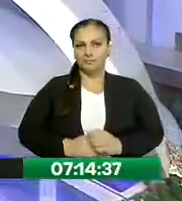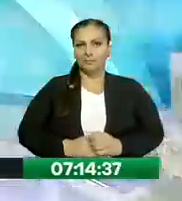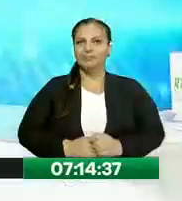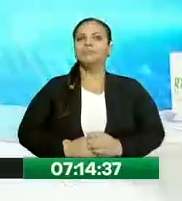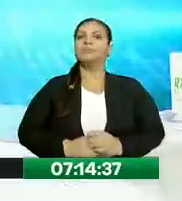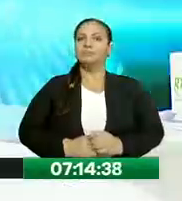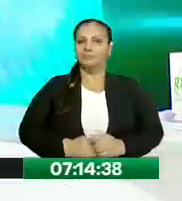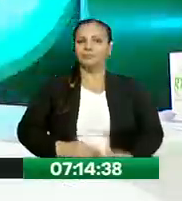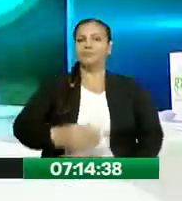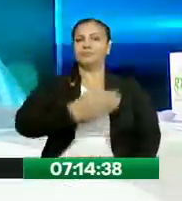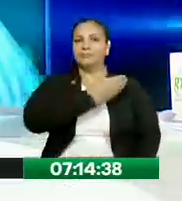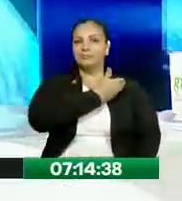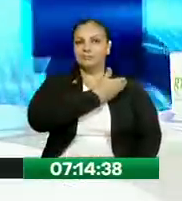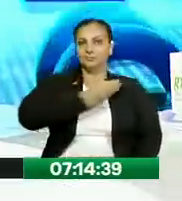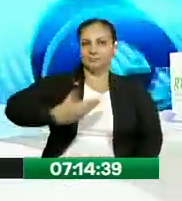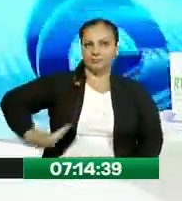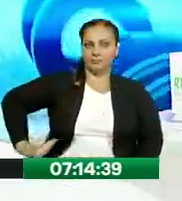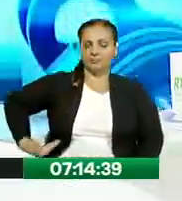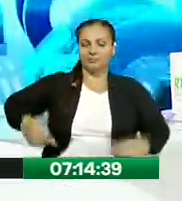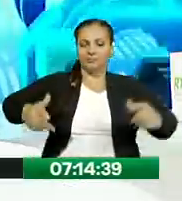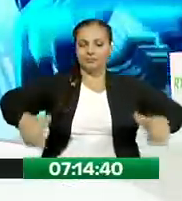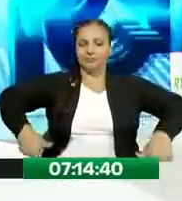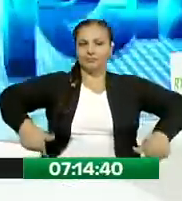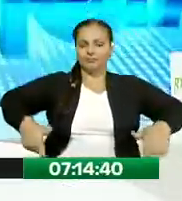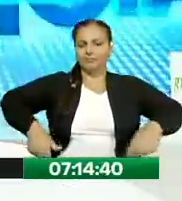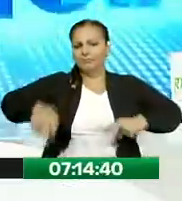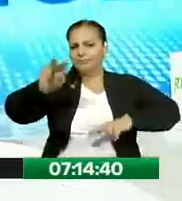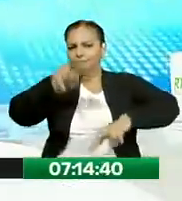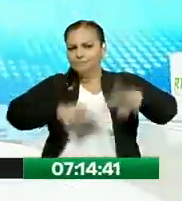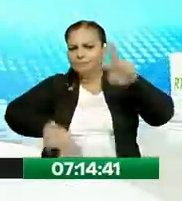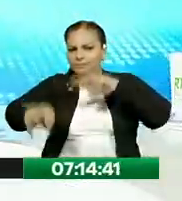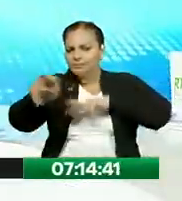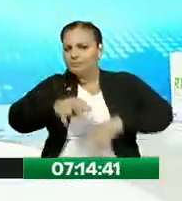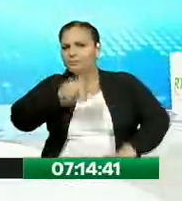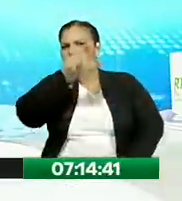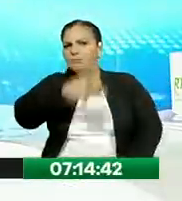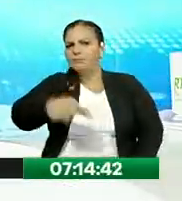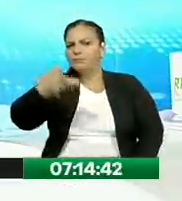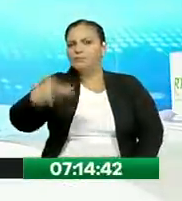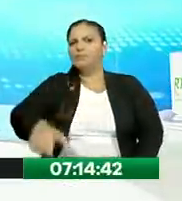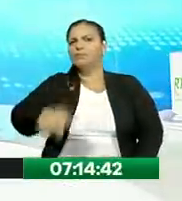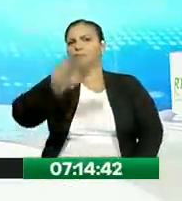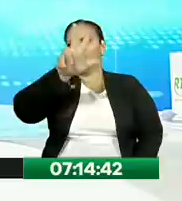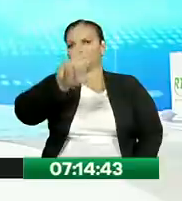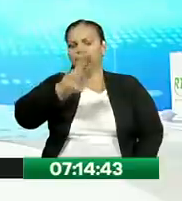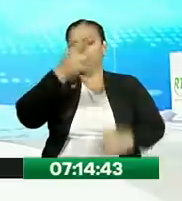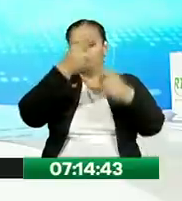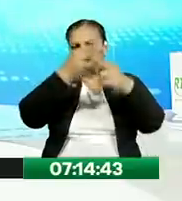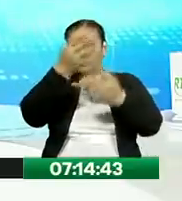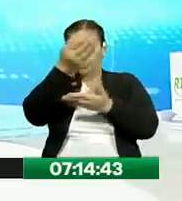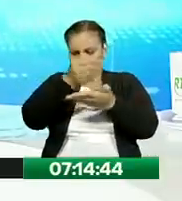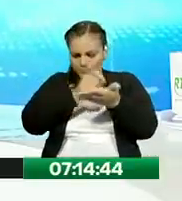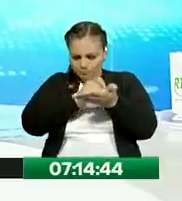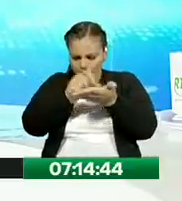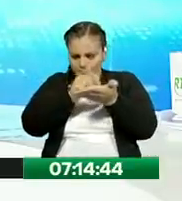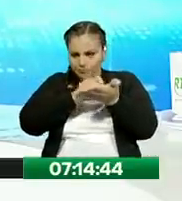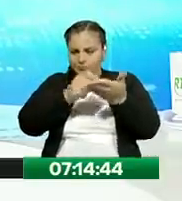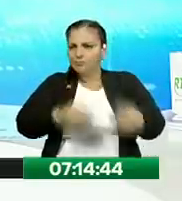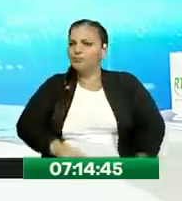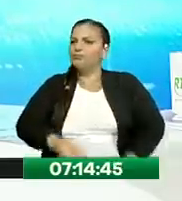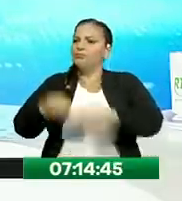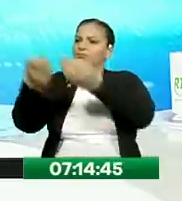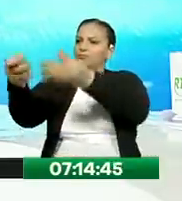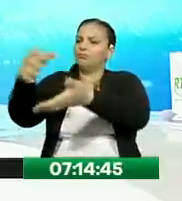se elegirá al nuevo vicepresidente de la República llegó hasta la Asamblea Nacional donde se generaron reacciones positivas a los